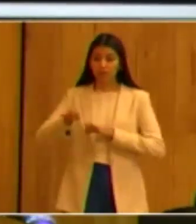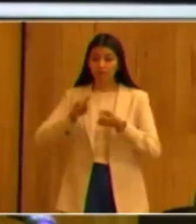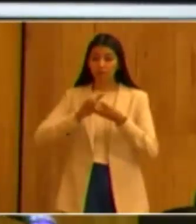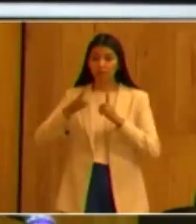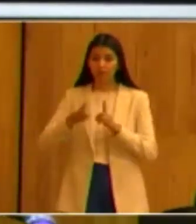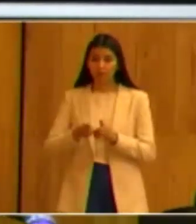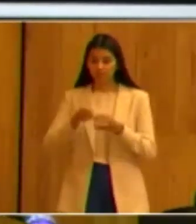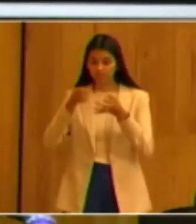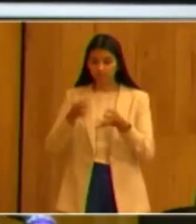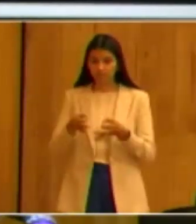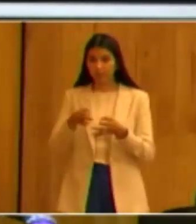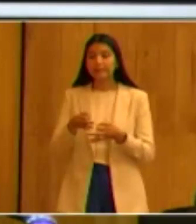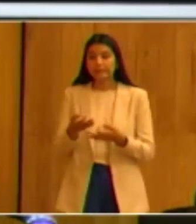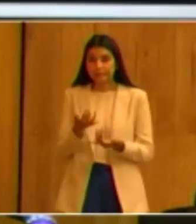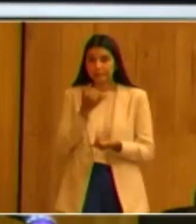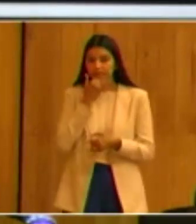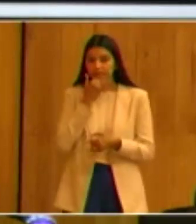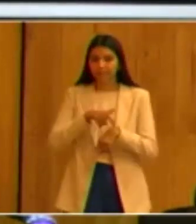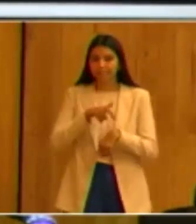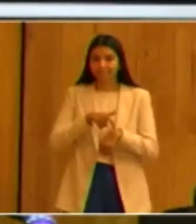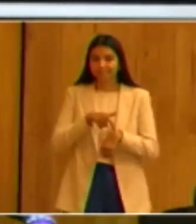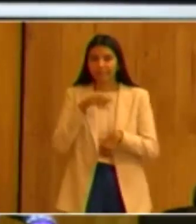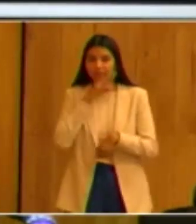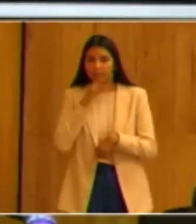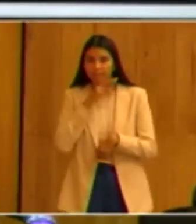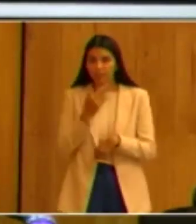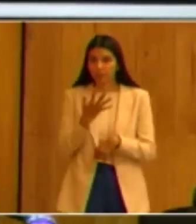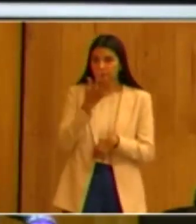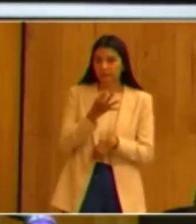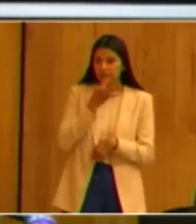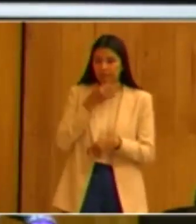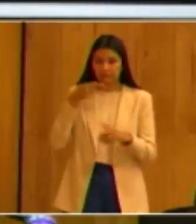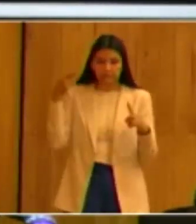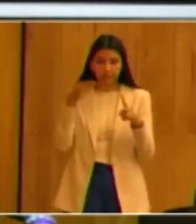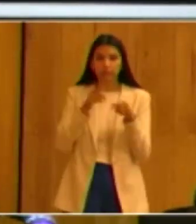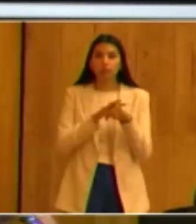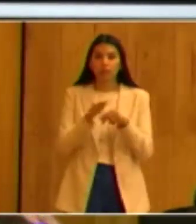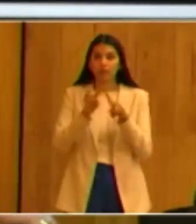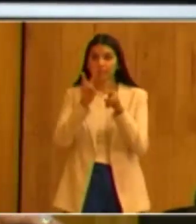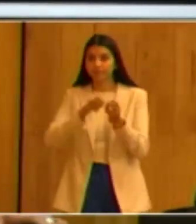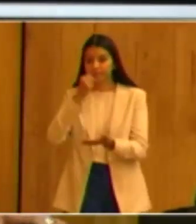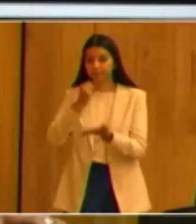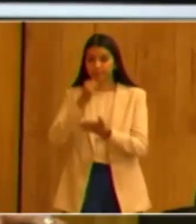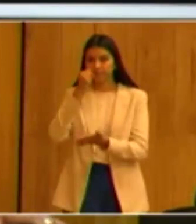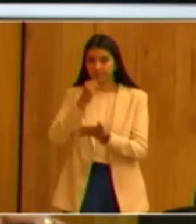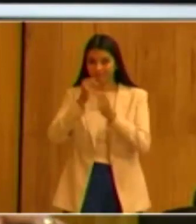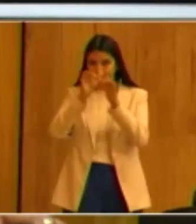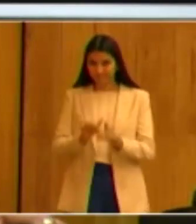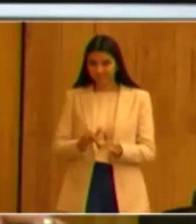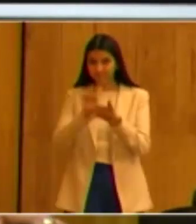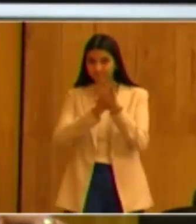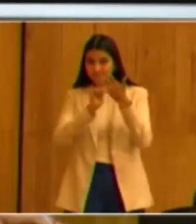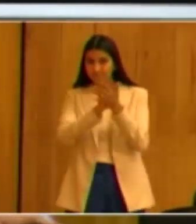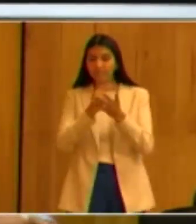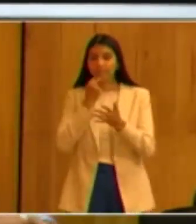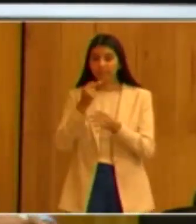para aprovechar el tiempo, porque me quedan escasos 5 minutos, voy a aterrizar directamente en el caso de la sentencia que